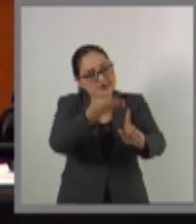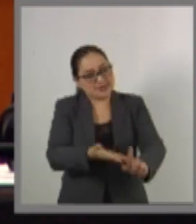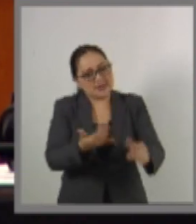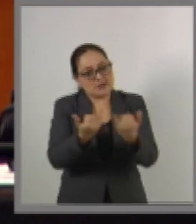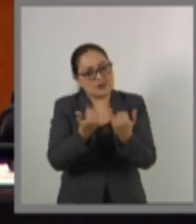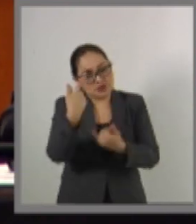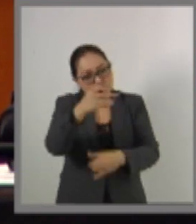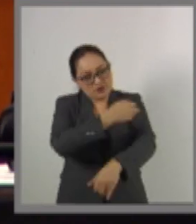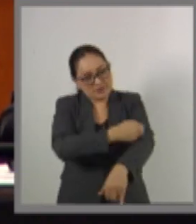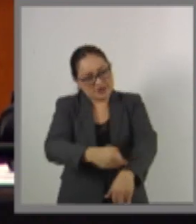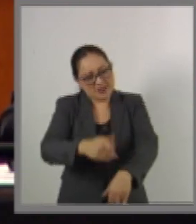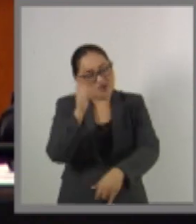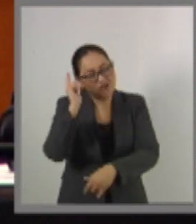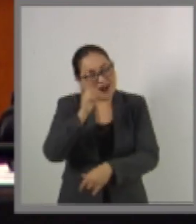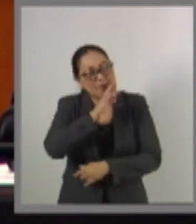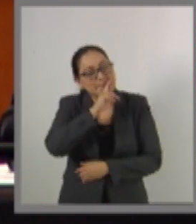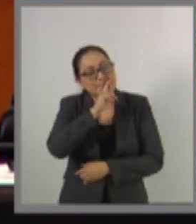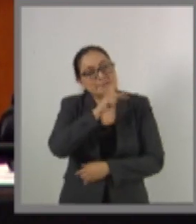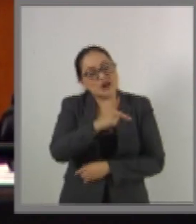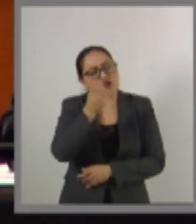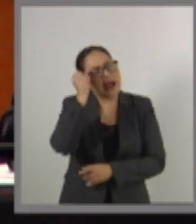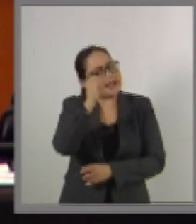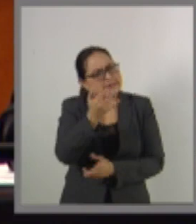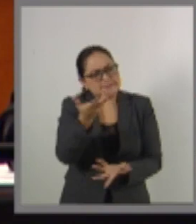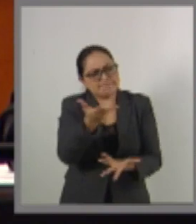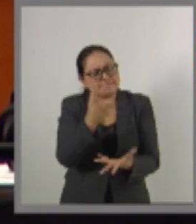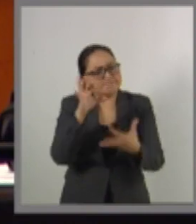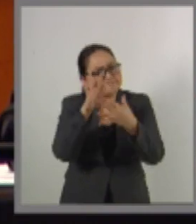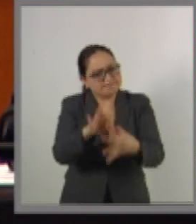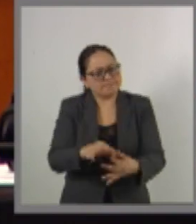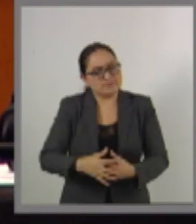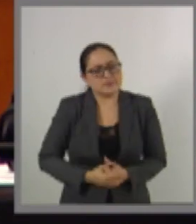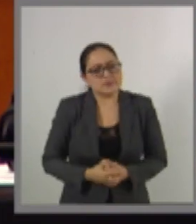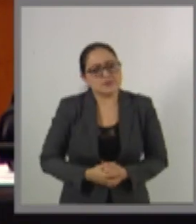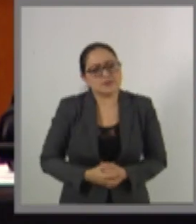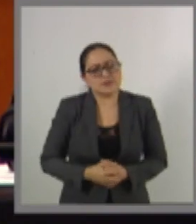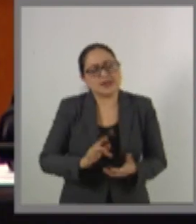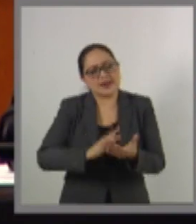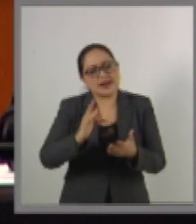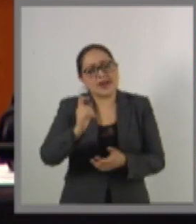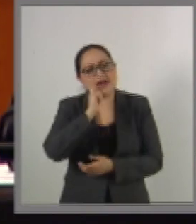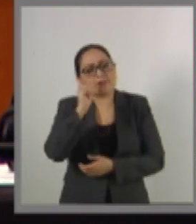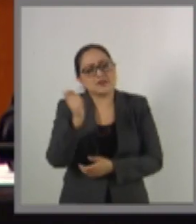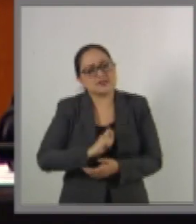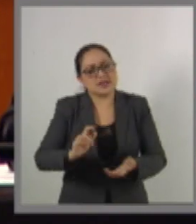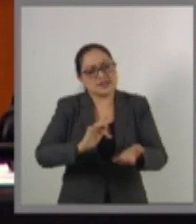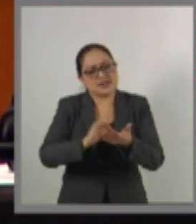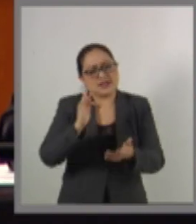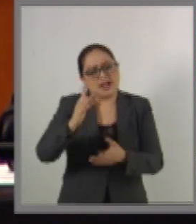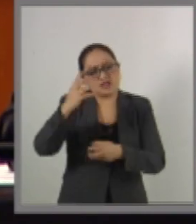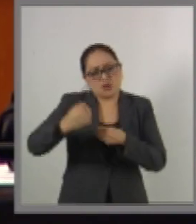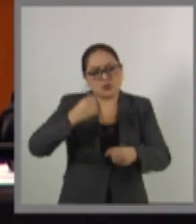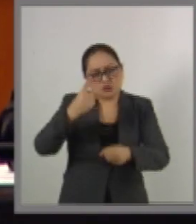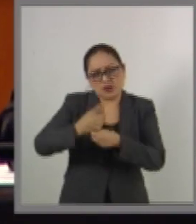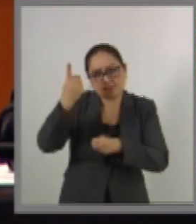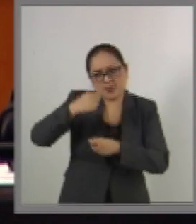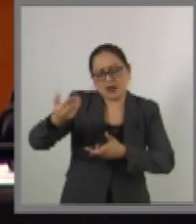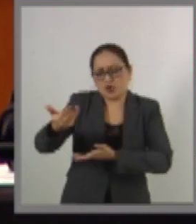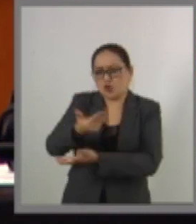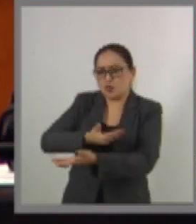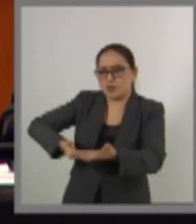para tu familia. Así se lo merecen. Gracias por tu amistad, gracias por la oportunidad de